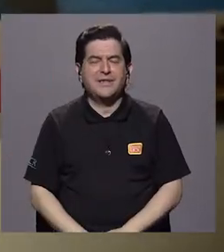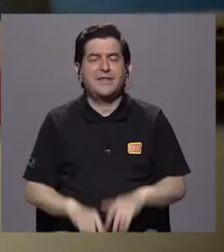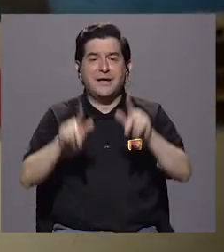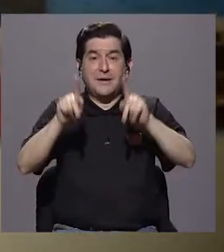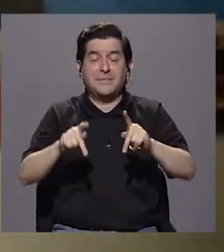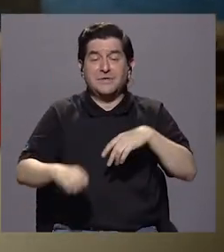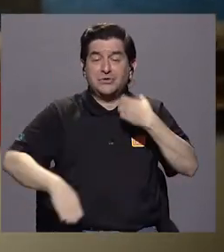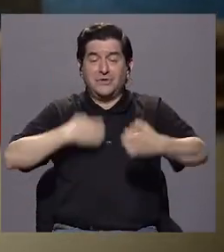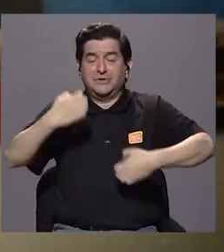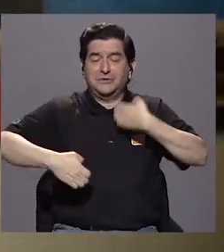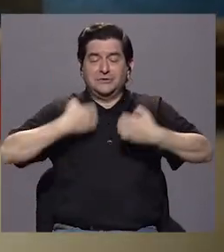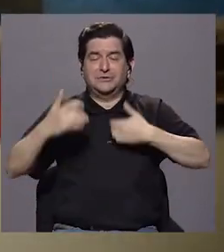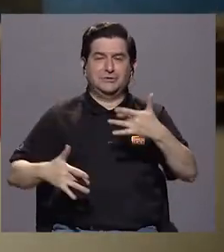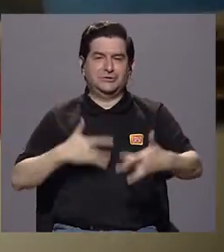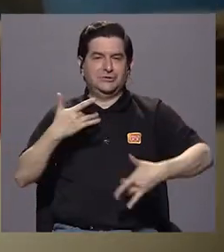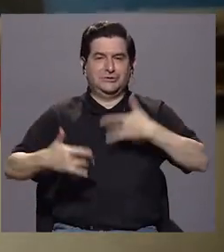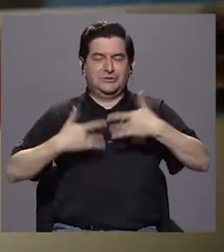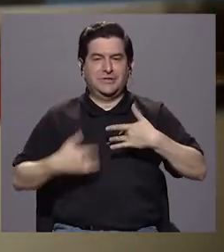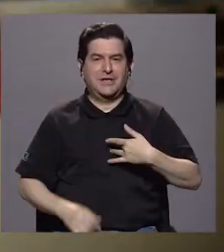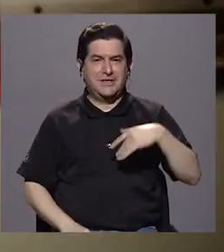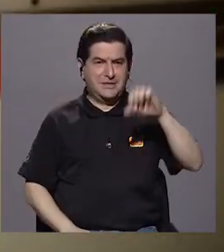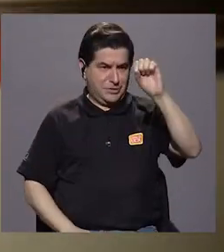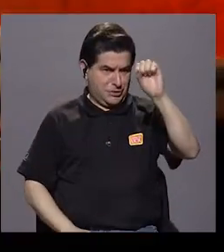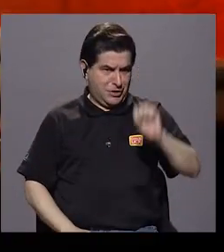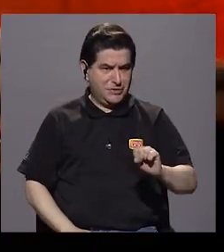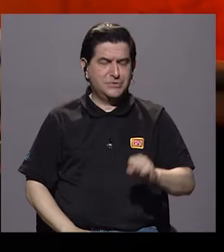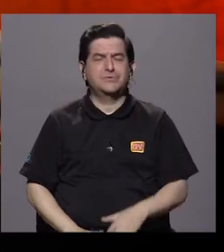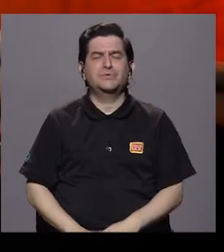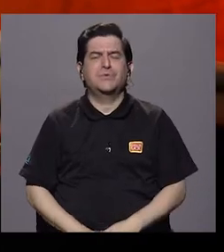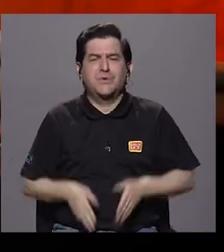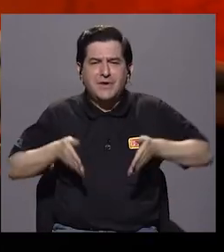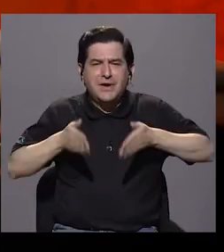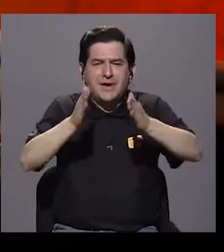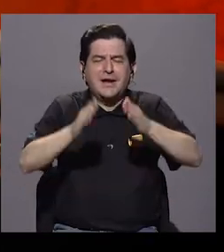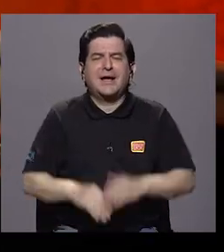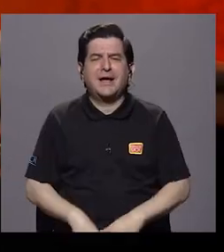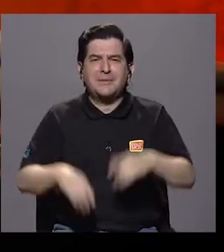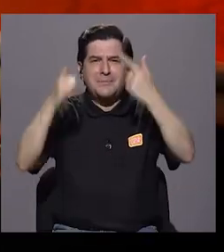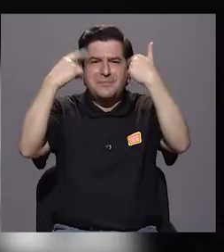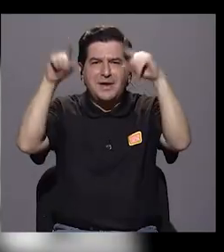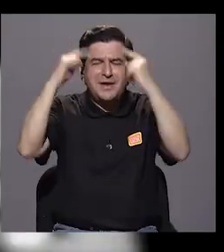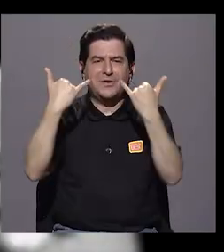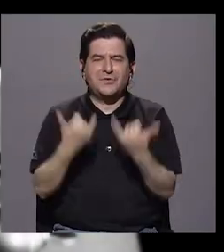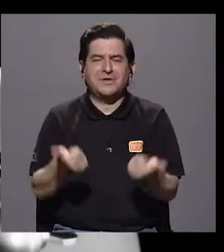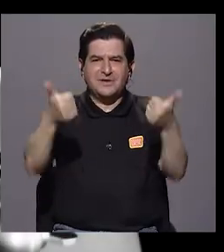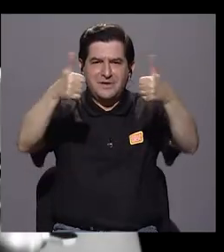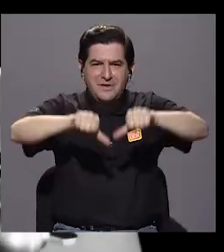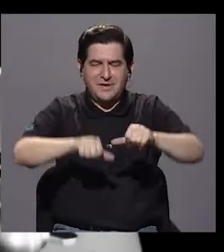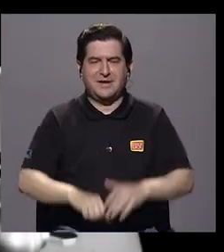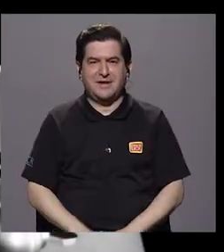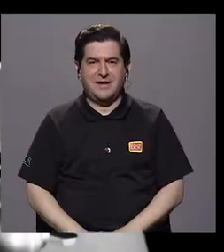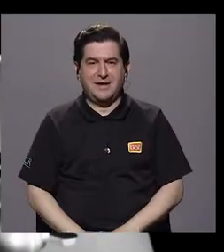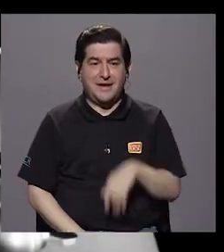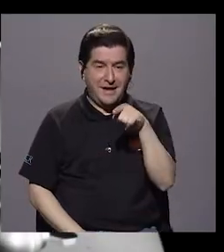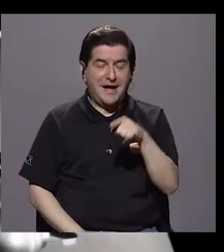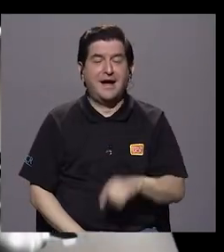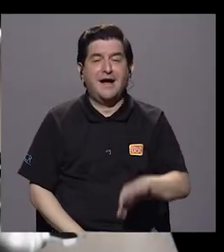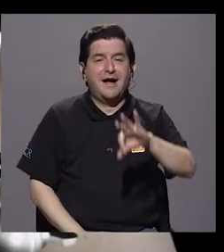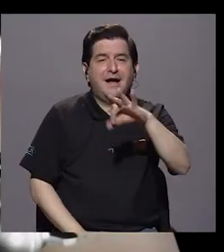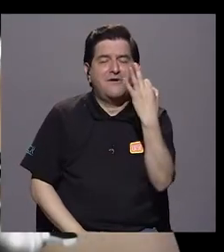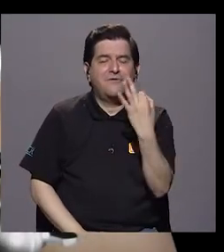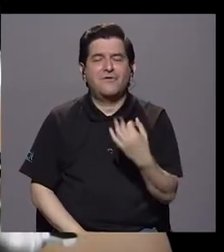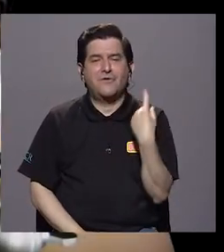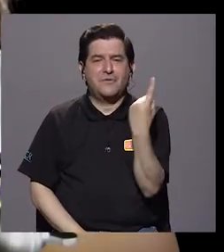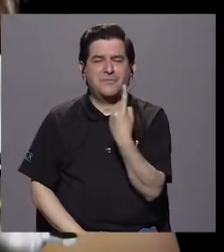público. Desde la zona sur, su camino al éxito estaba pactado. Sería un día en la ducha que esa forma única